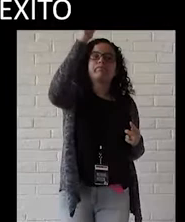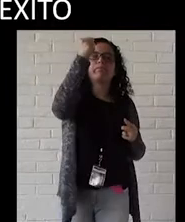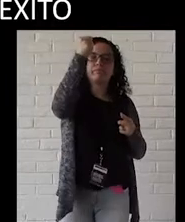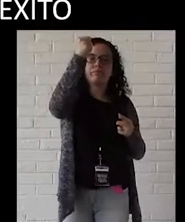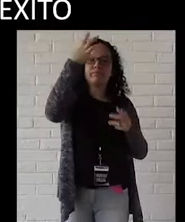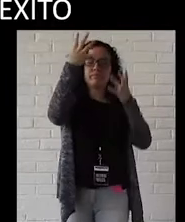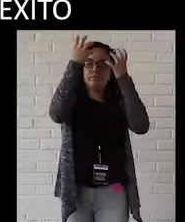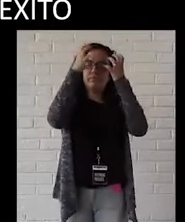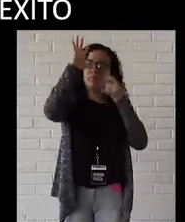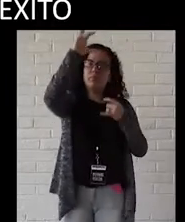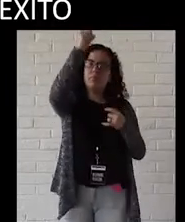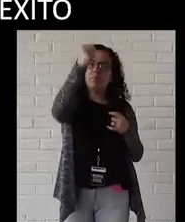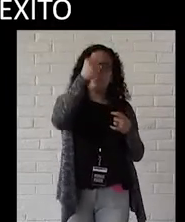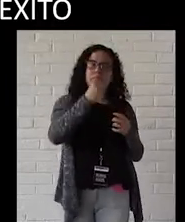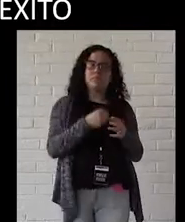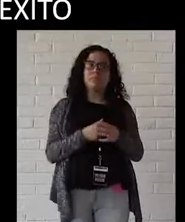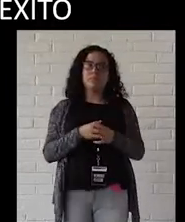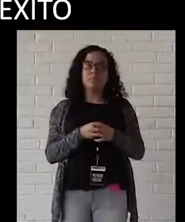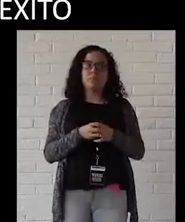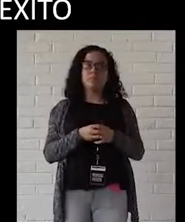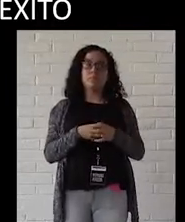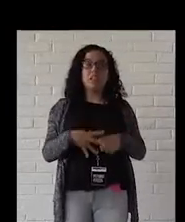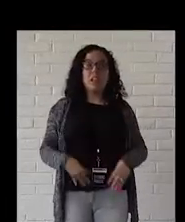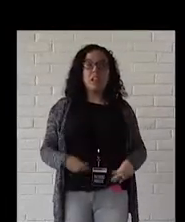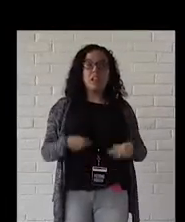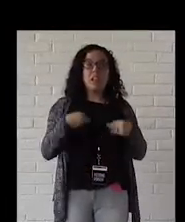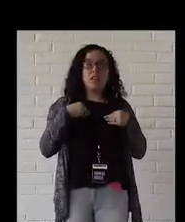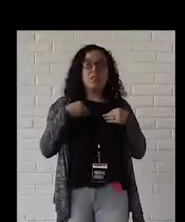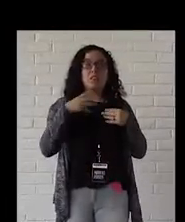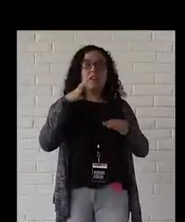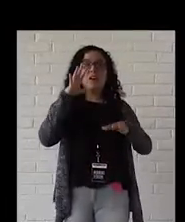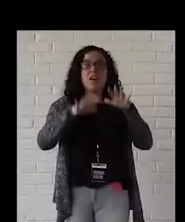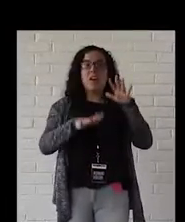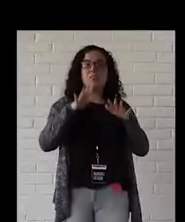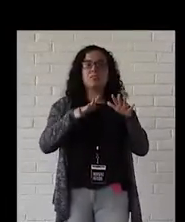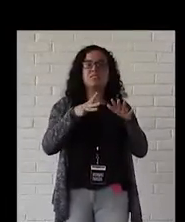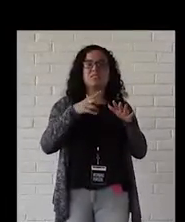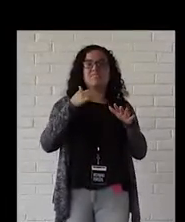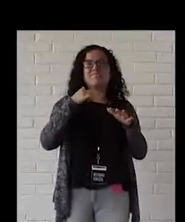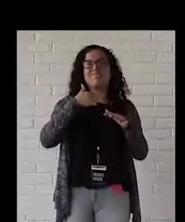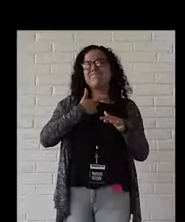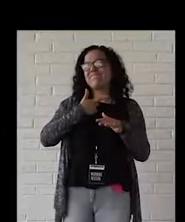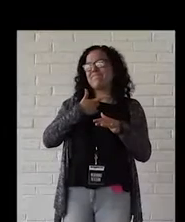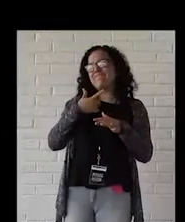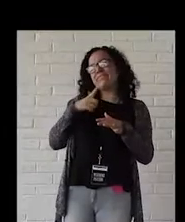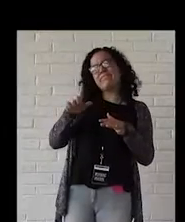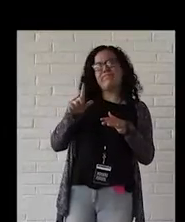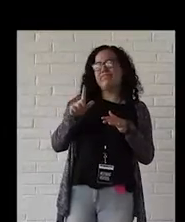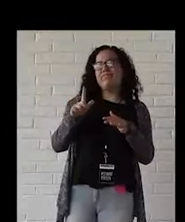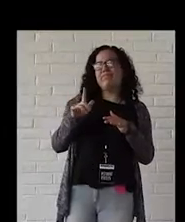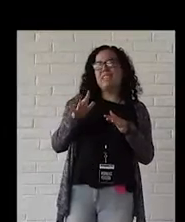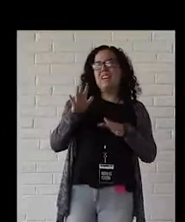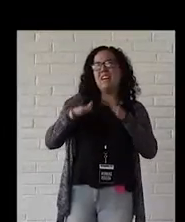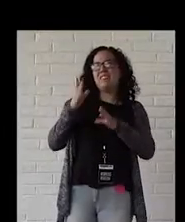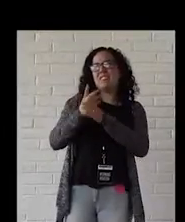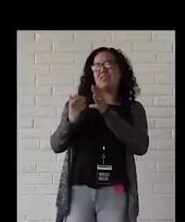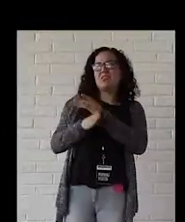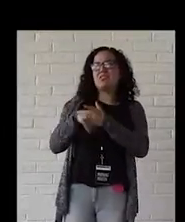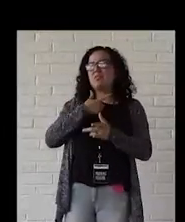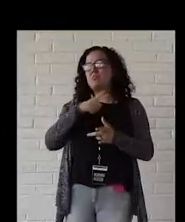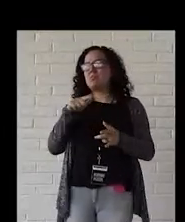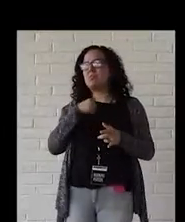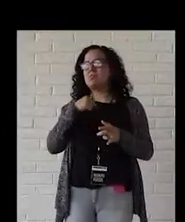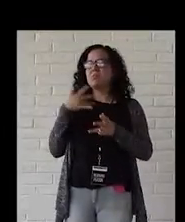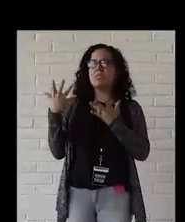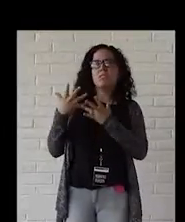También yo ya había escuchado por ahí que siempre dicen que en la vida a veces tienes que hacer cosas que no te gustan. Y esto sí, yo como que no. Está